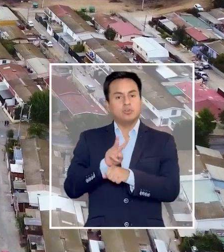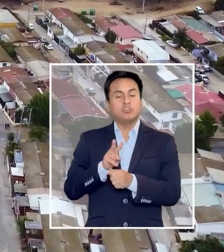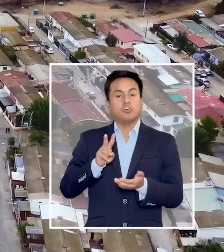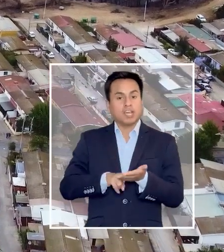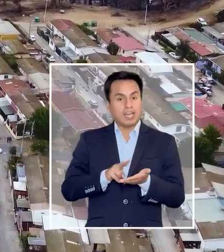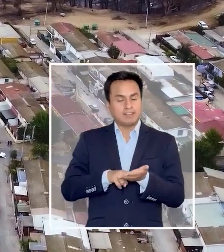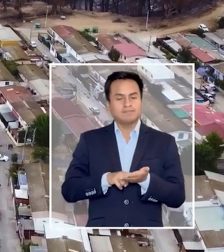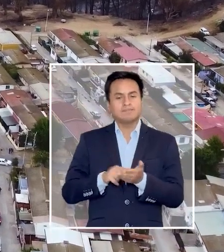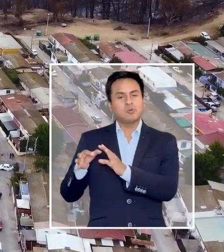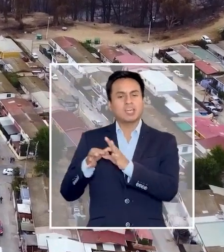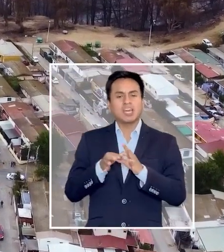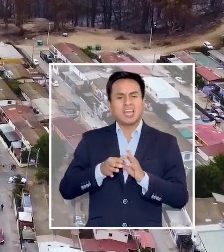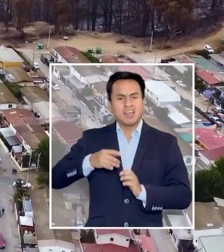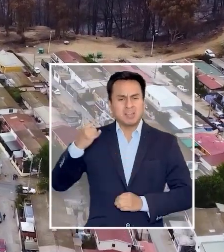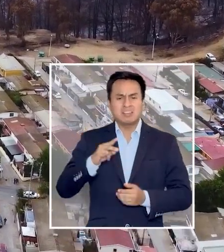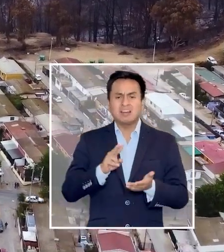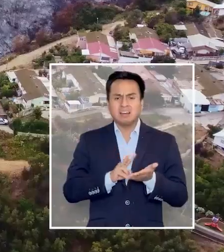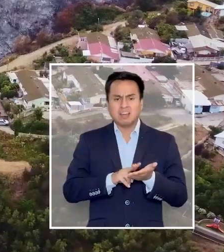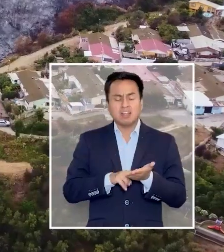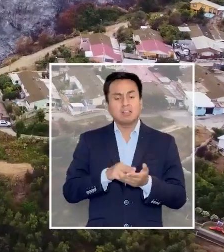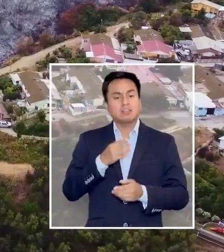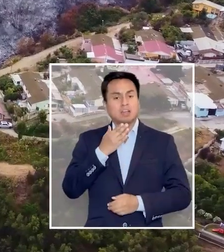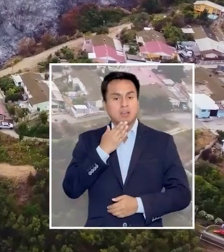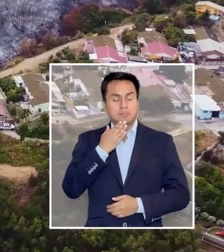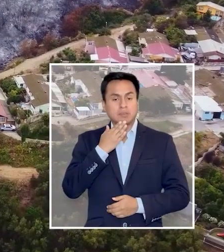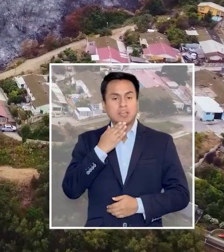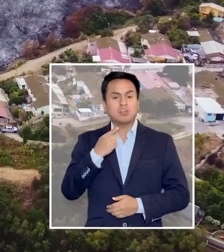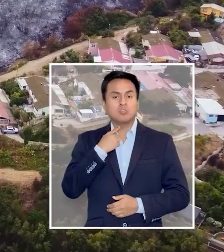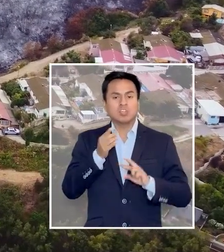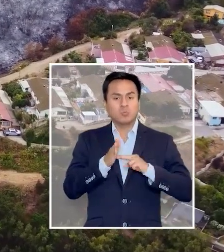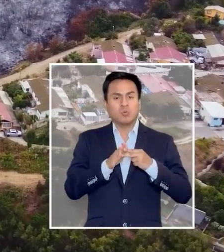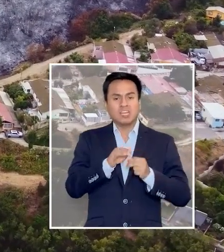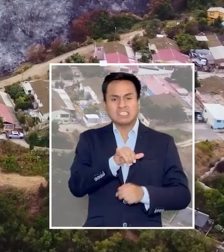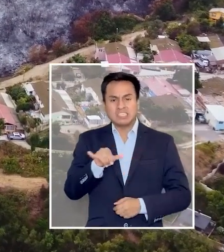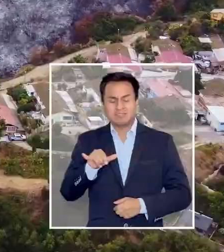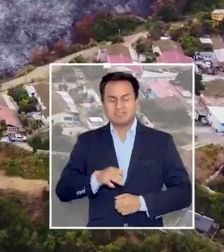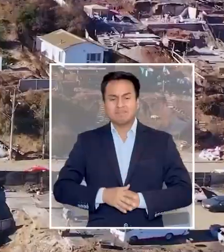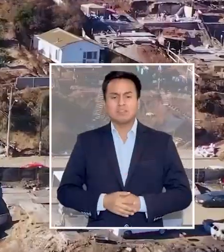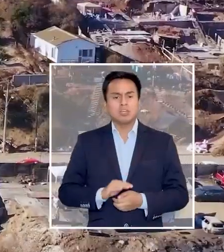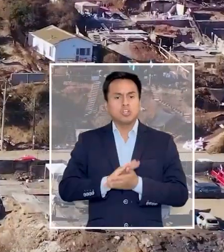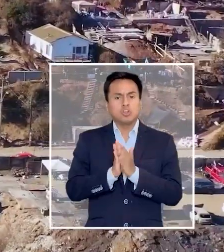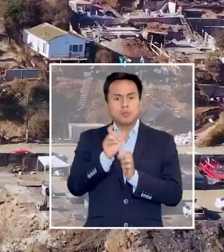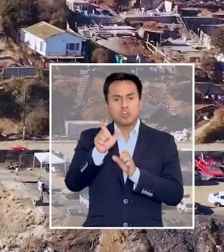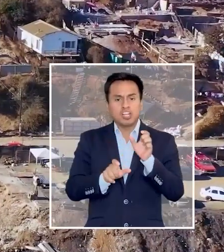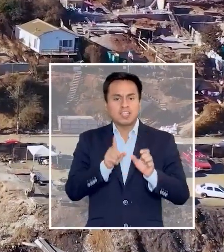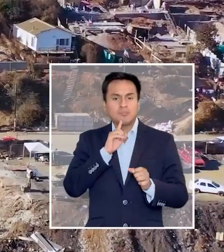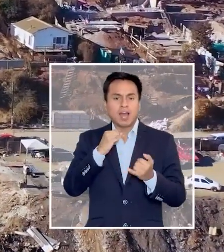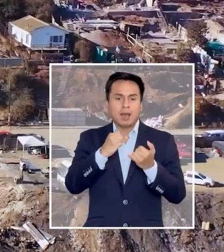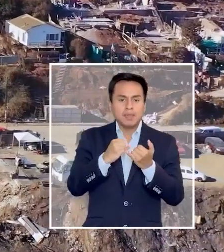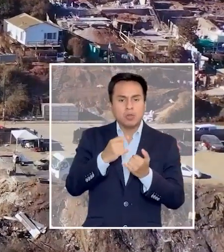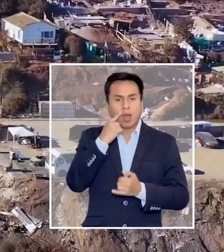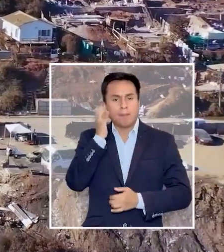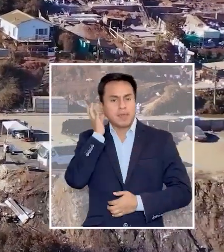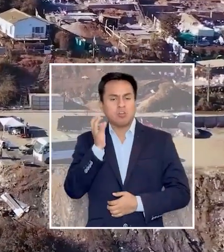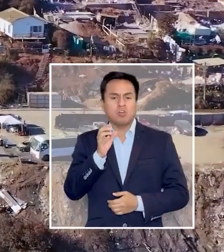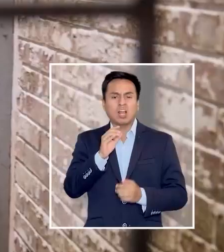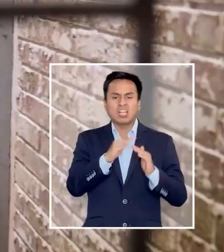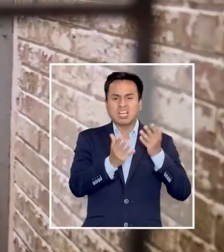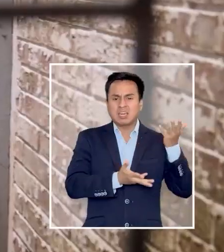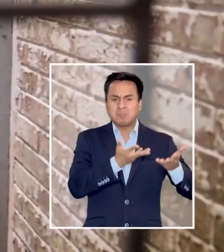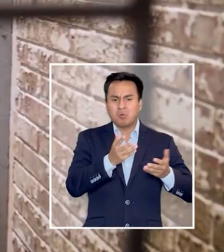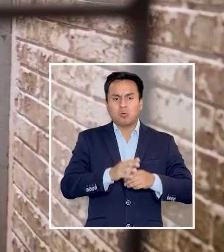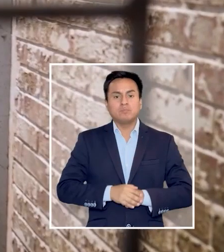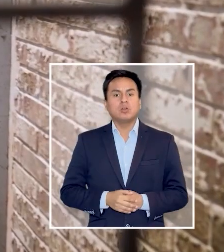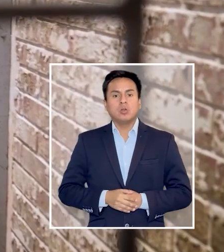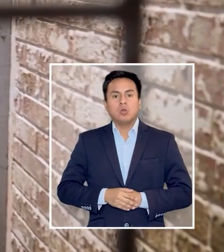Este es un testimonio real, porque la emergencia es real y también sus consecuencias. Todos los que estamos acá tenemos un amigo o una amiga que se le